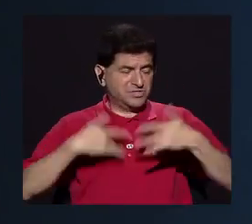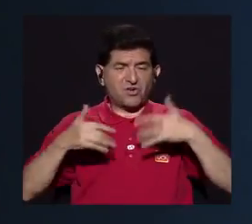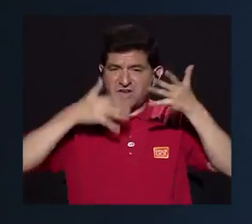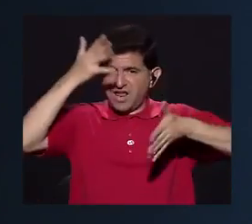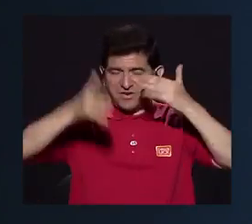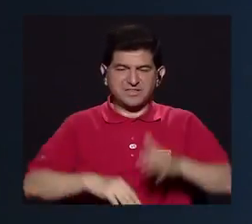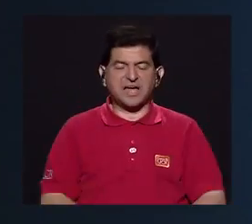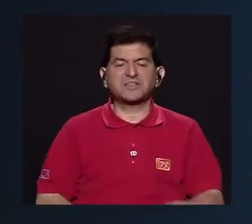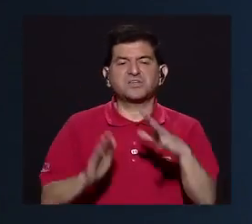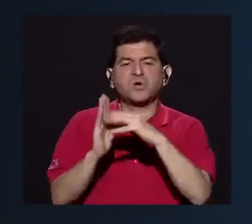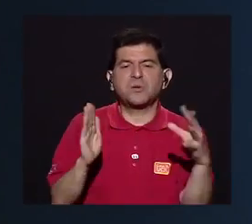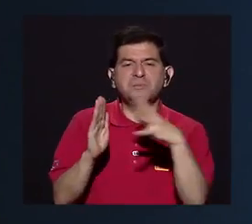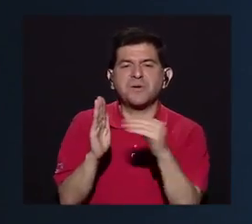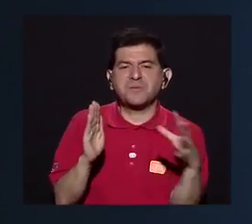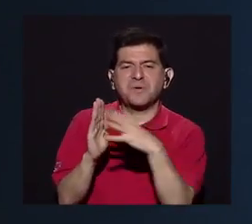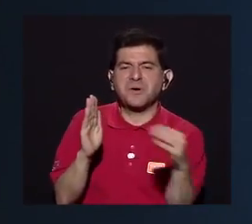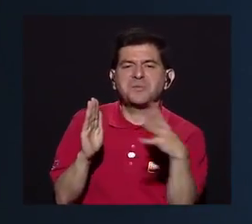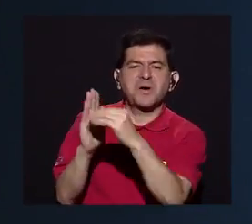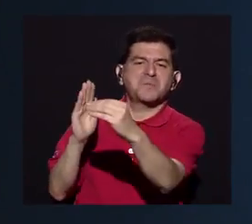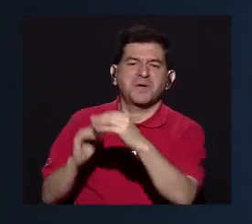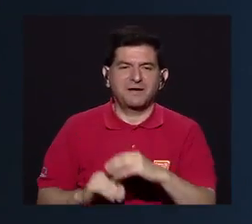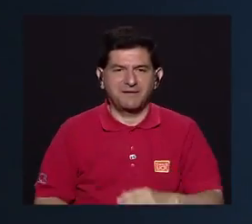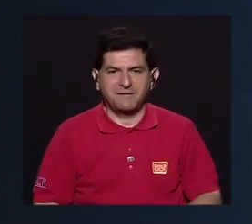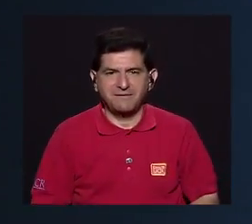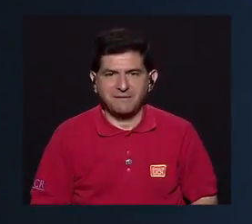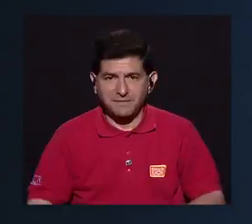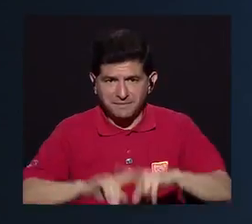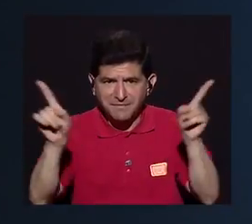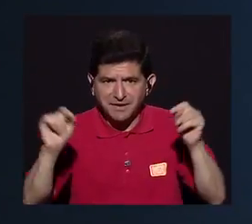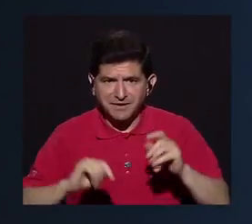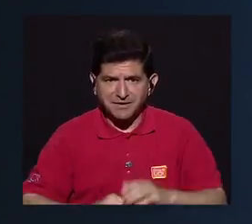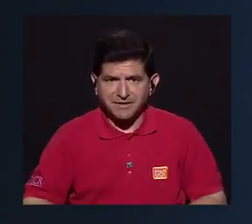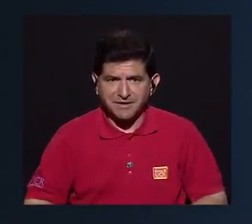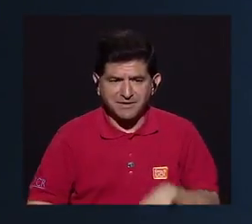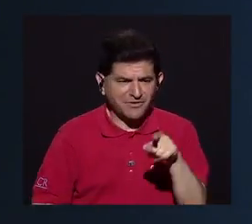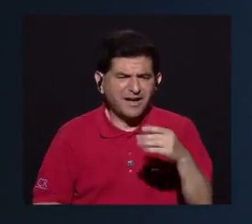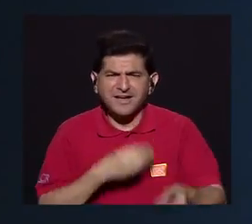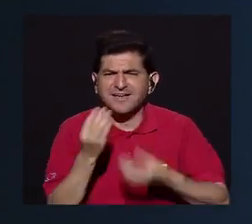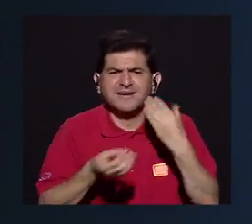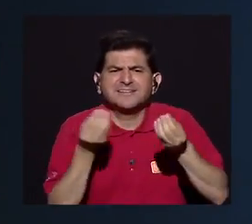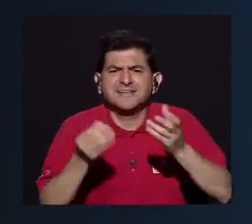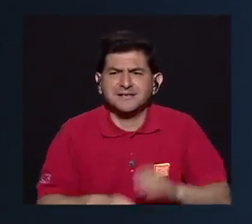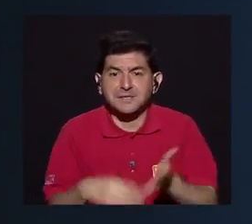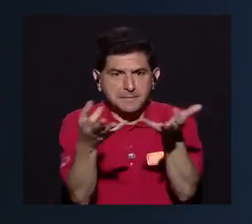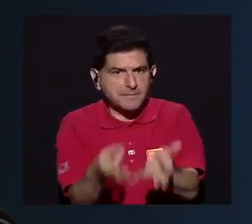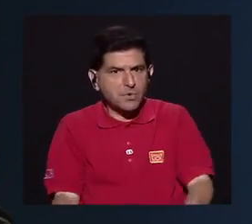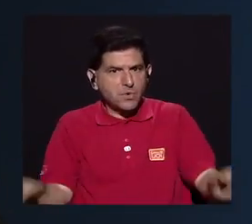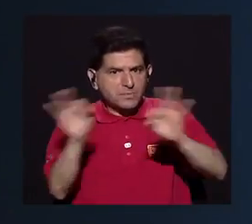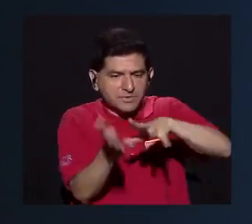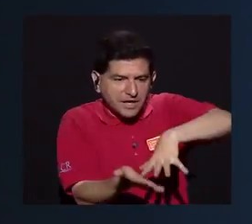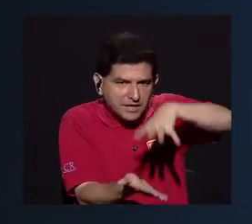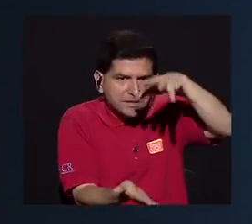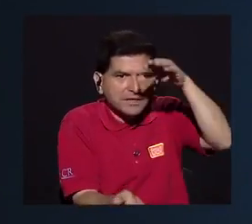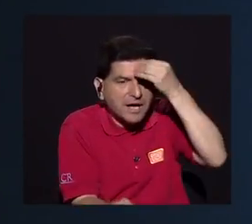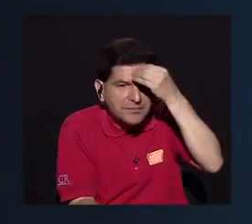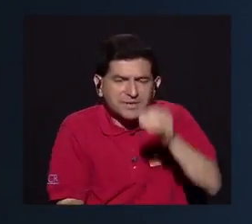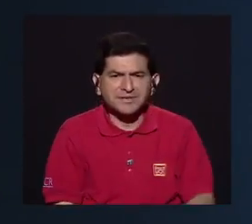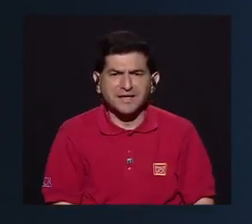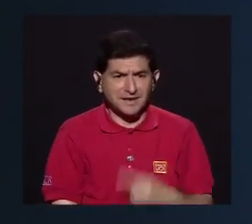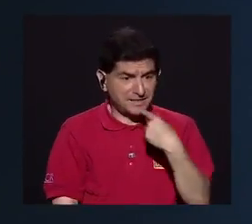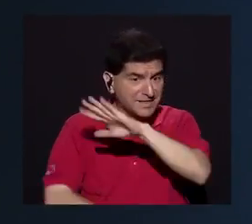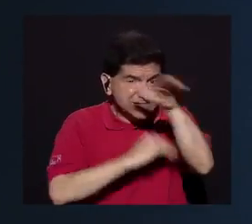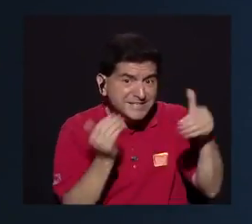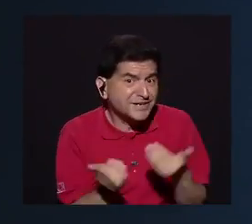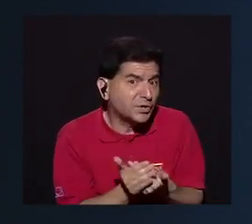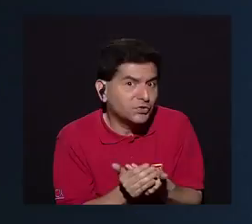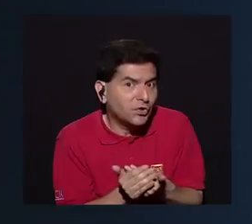gente no se siente creativa y entonces se dedica a copiar, pero ahí lo que tenemos que hacer es importante aprender a no decir